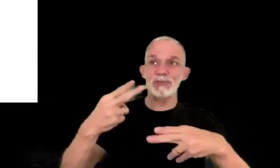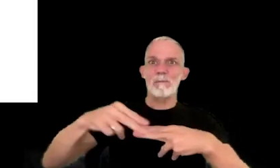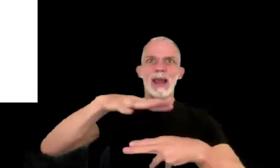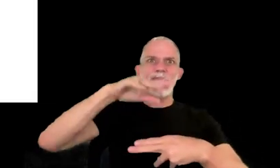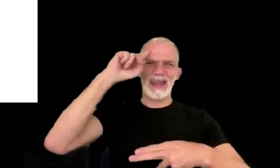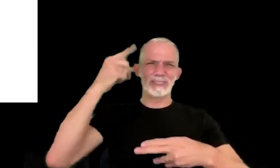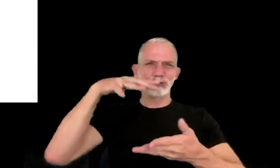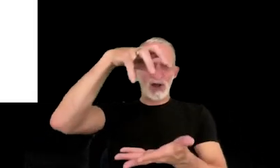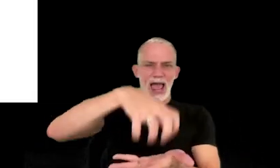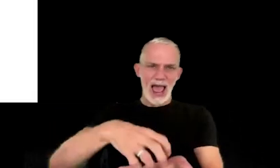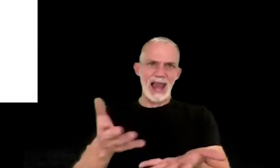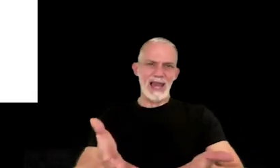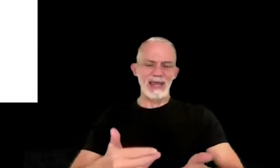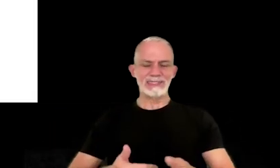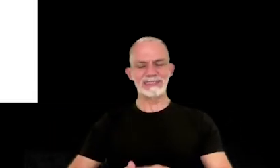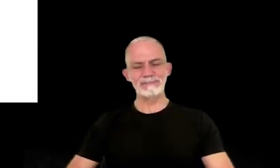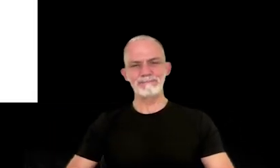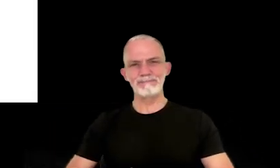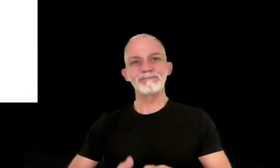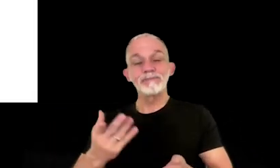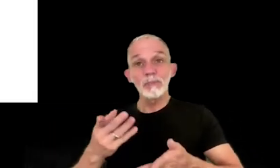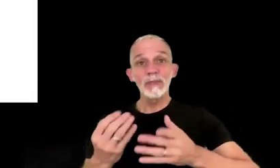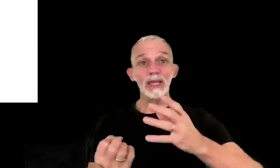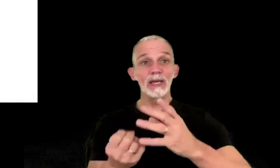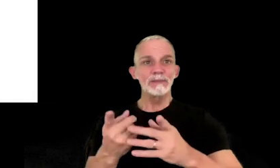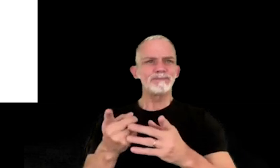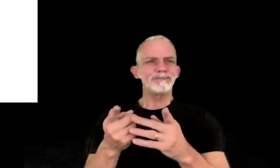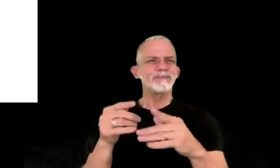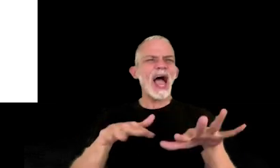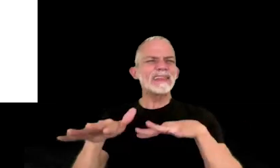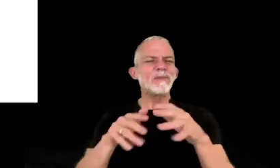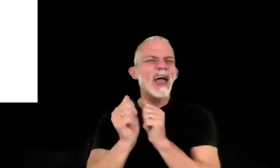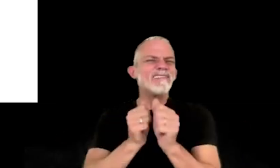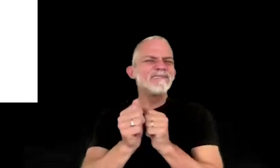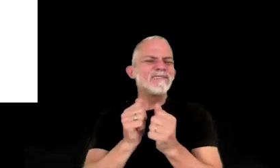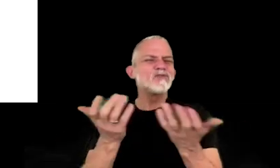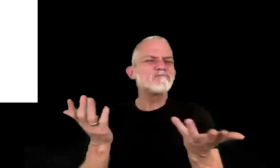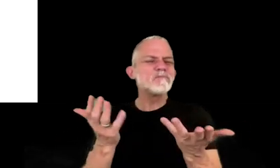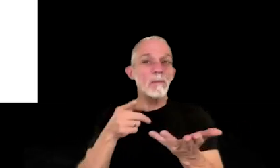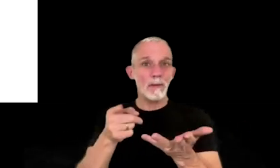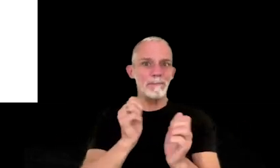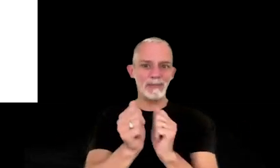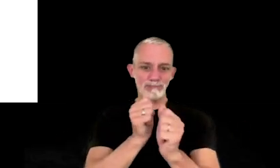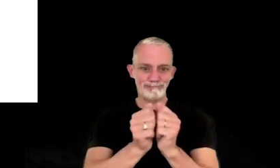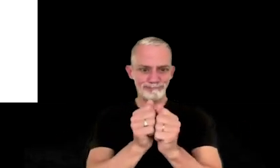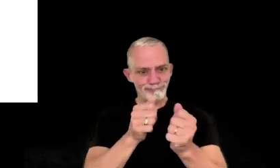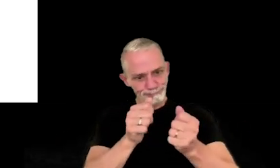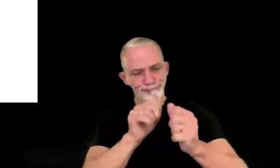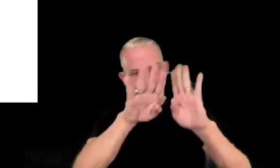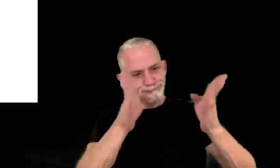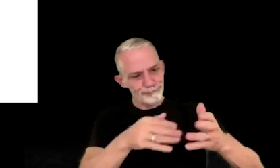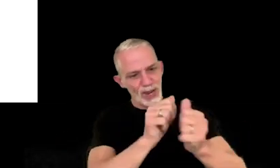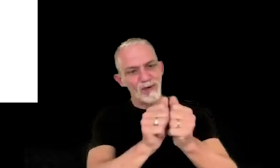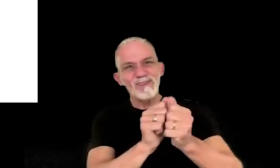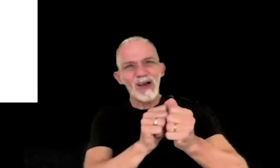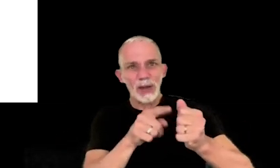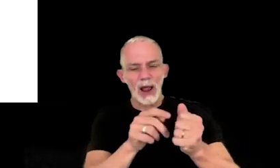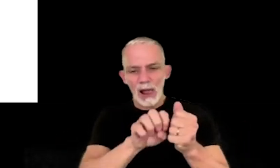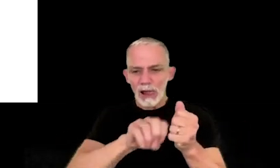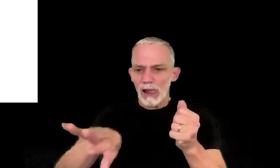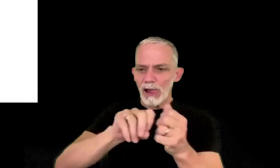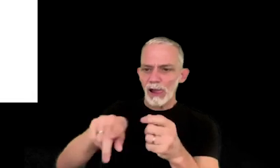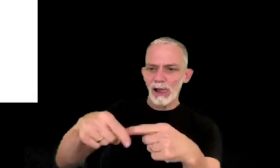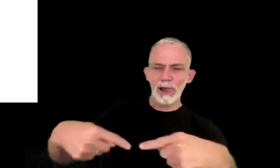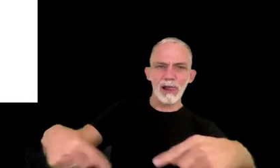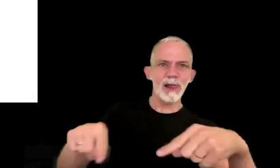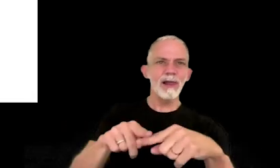etc. La actividad industrial, ¿en qué sentido? La actividad industrial, porque en la propia actividad industrial, en los procesos, se va dando situaciones en